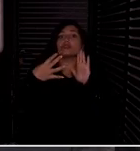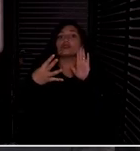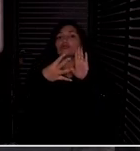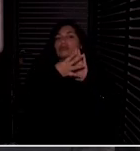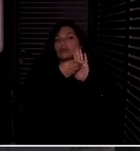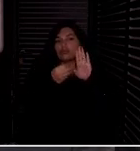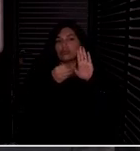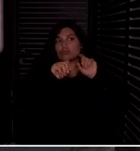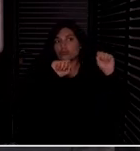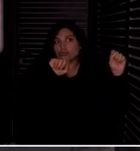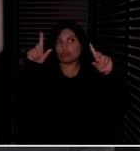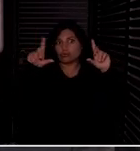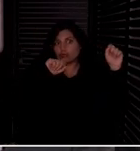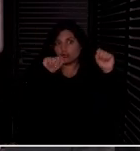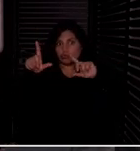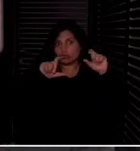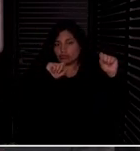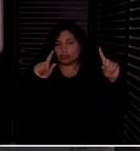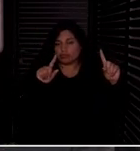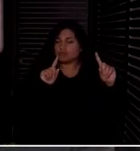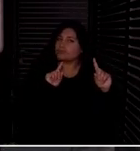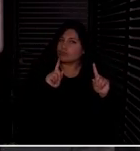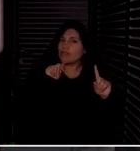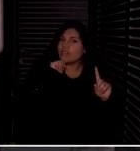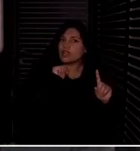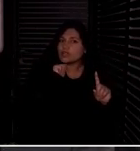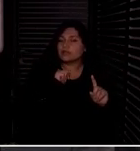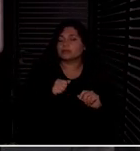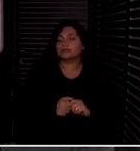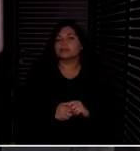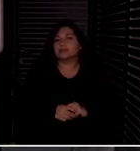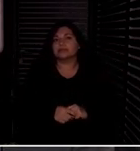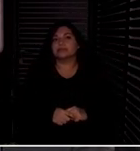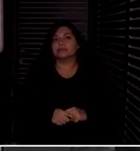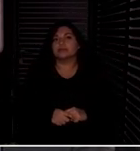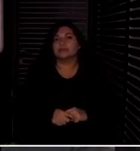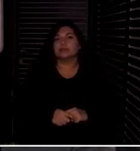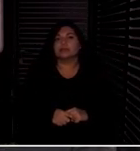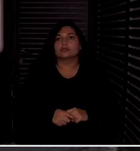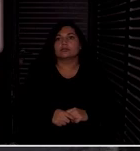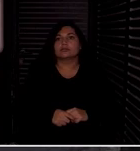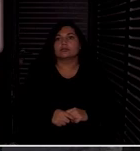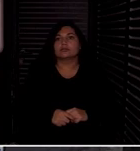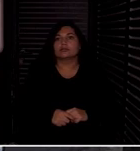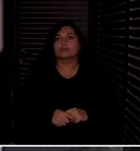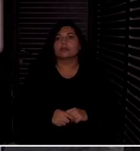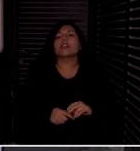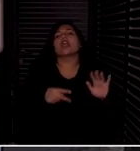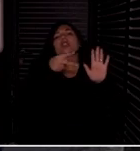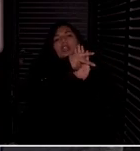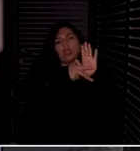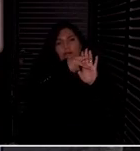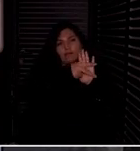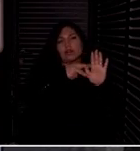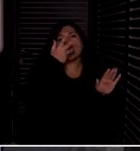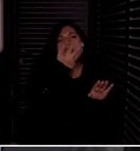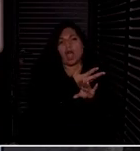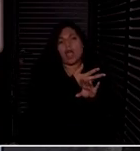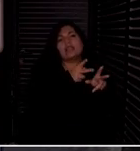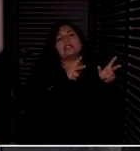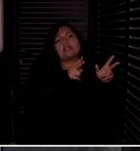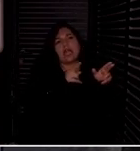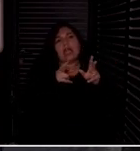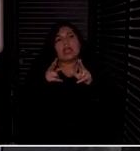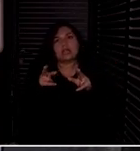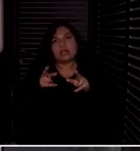Elegir entre una oferta predefinida a priori no es interacción. Ha habido experimentos, Netflix con esta serie que